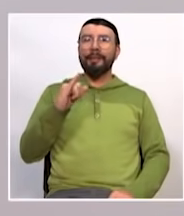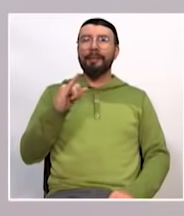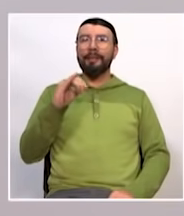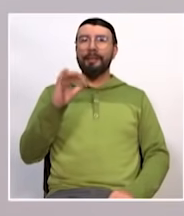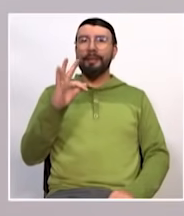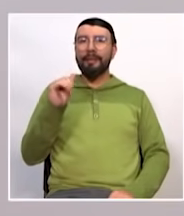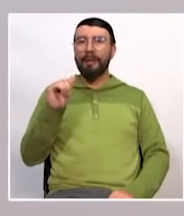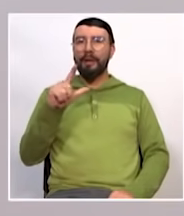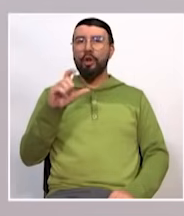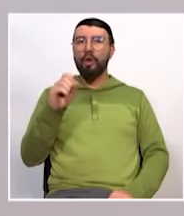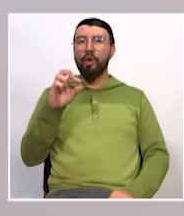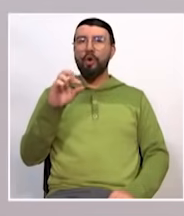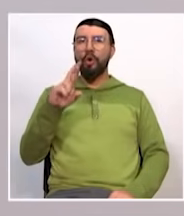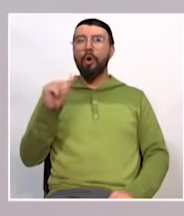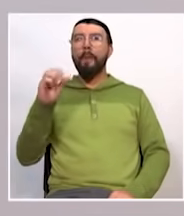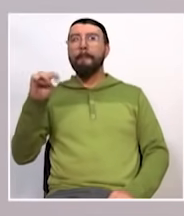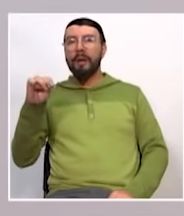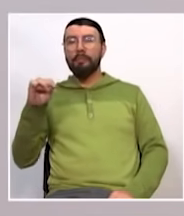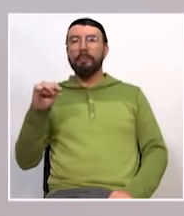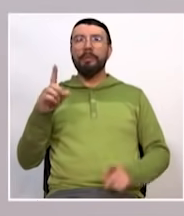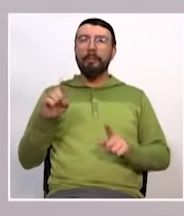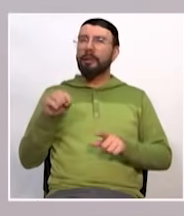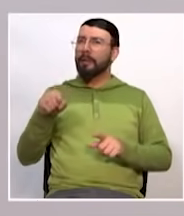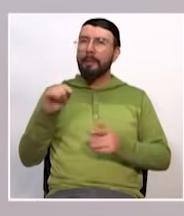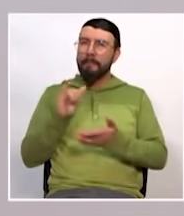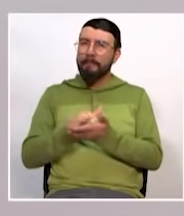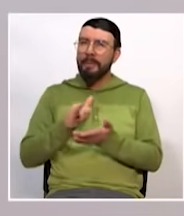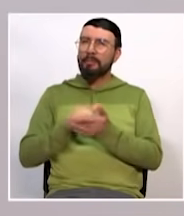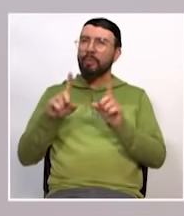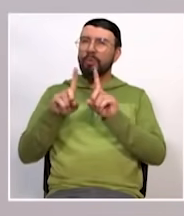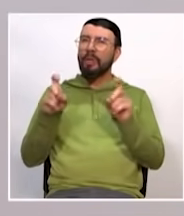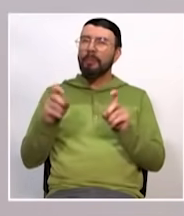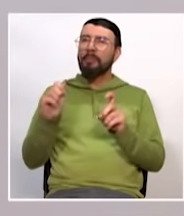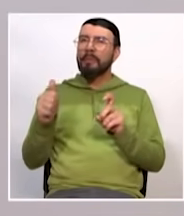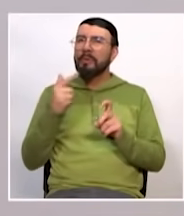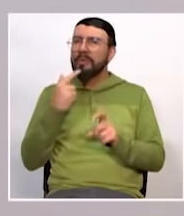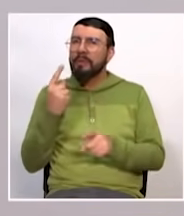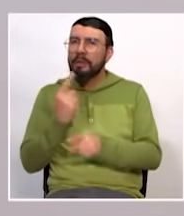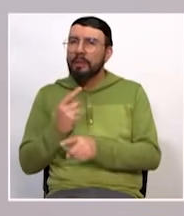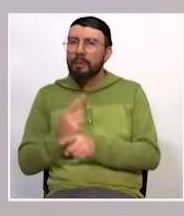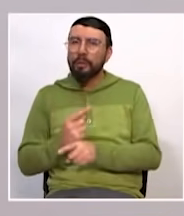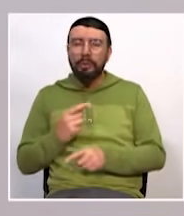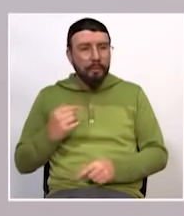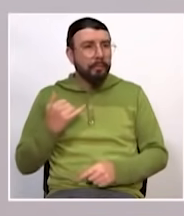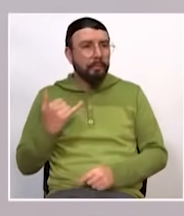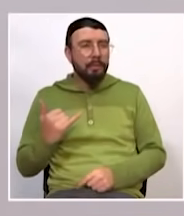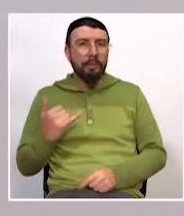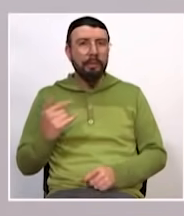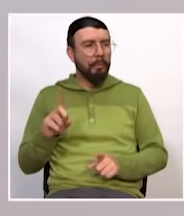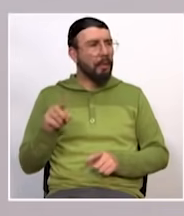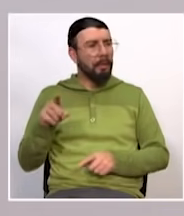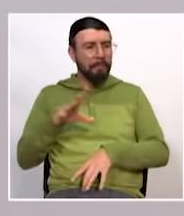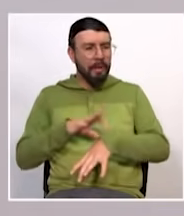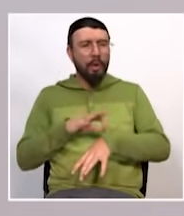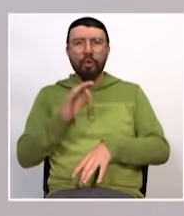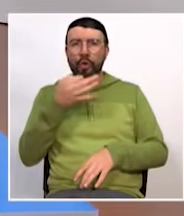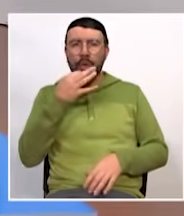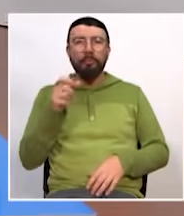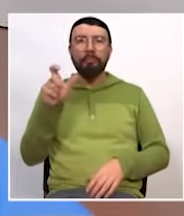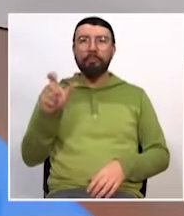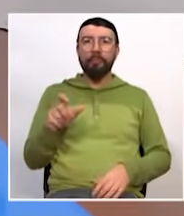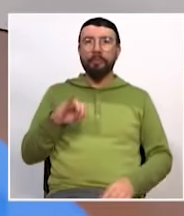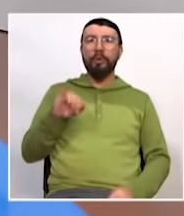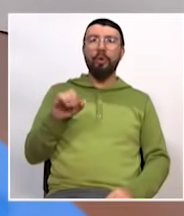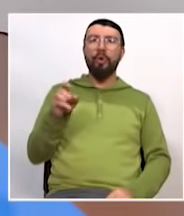de relacionado con el mismo tema es un producto un medicamento que utilizan en la psiquiatría josé gustavo marín botero